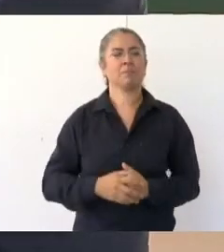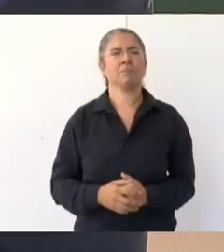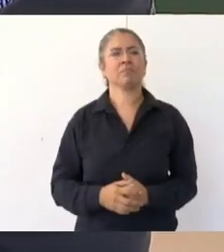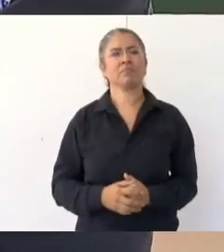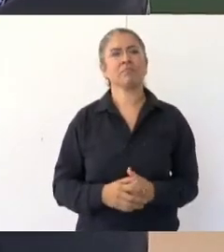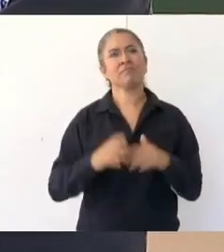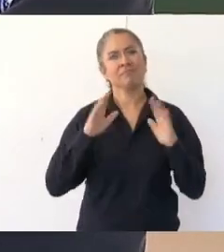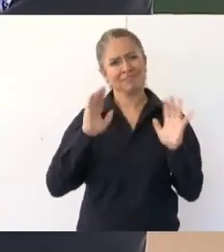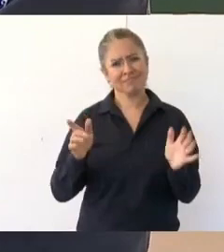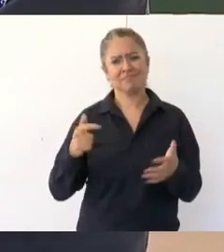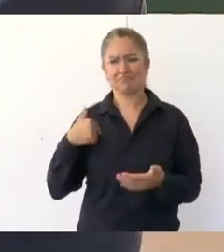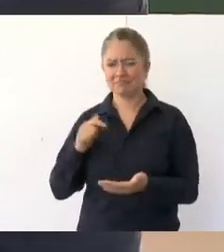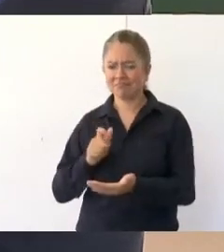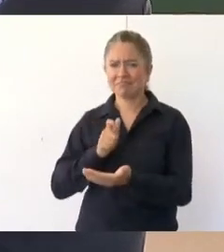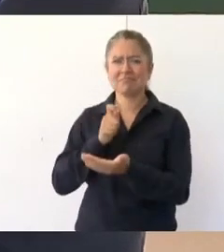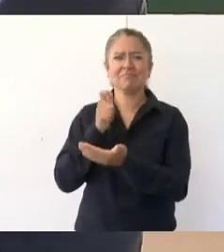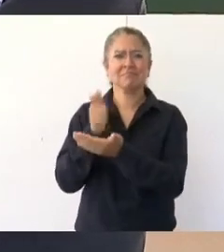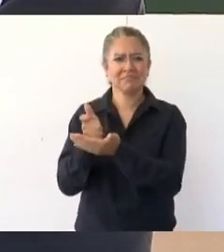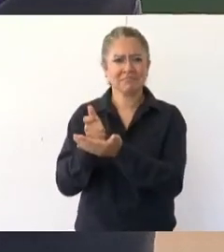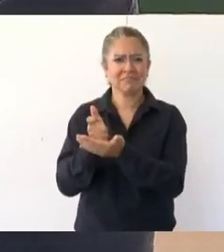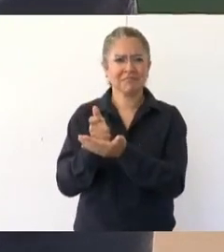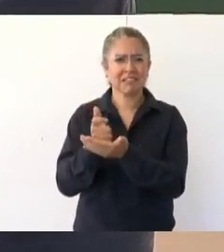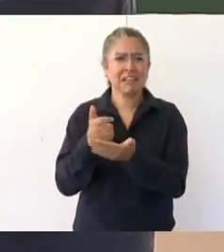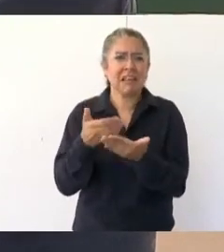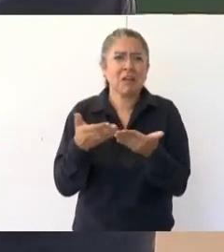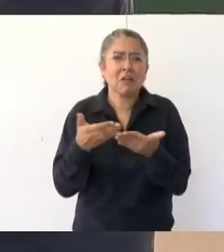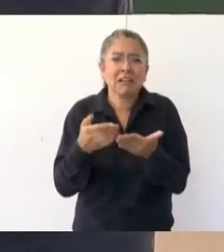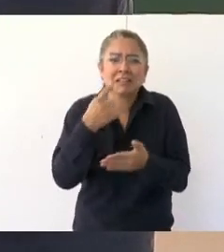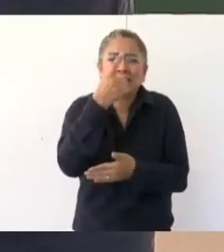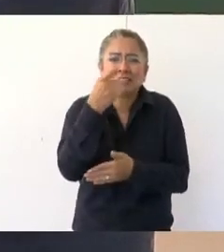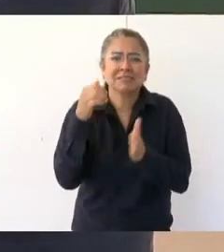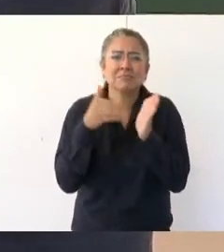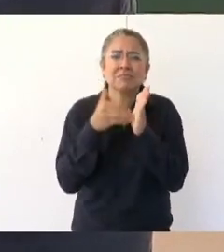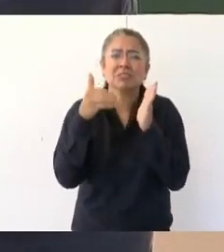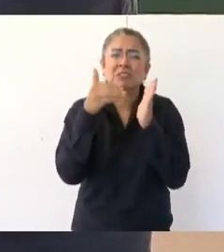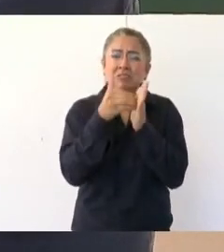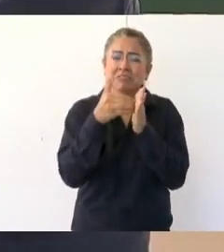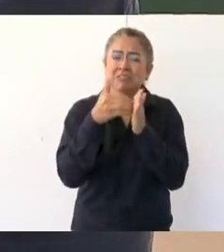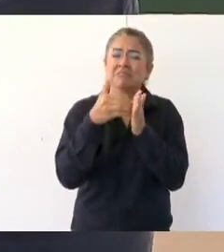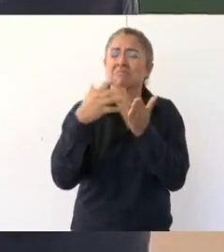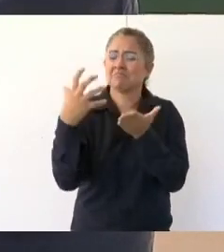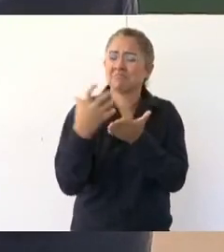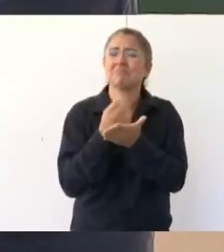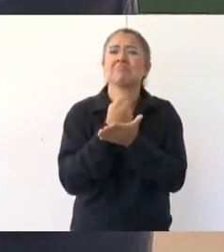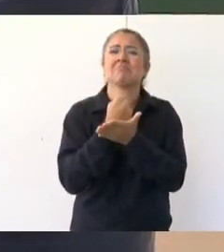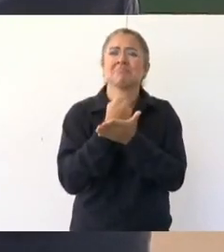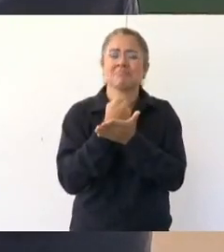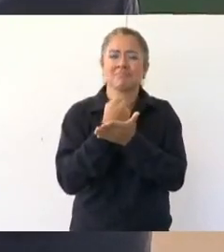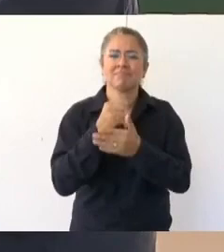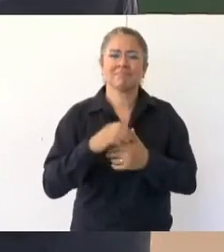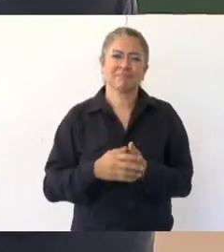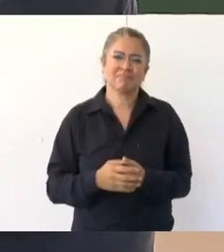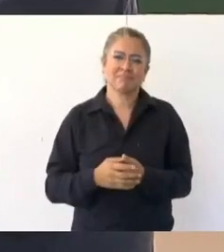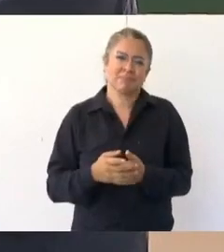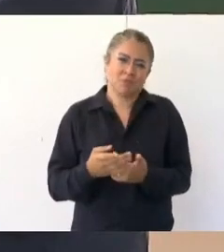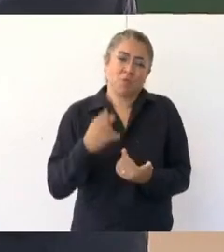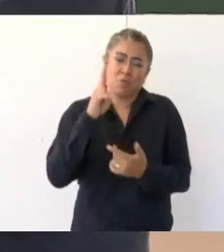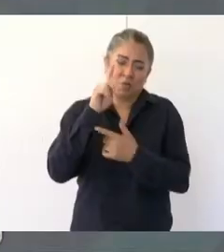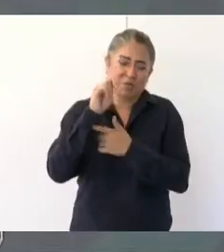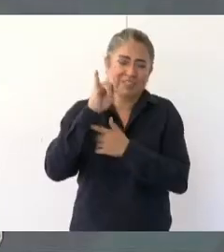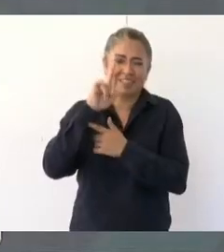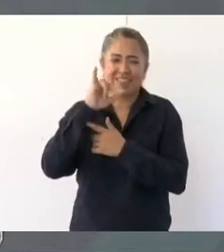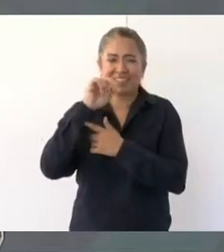O sea, ya se pagó y tenemos $100 millones de ganancia, de utilidad.